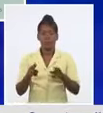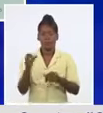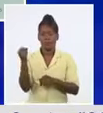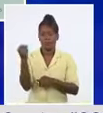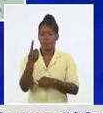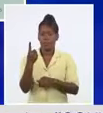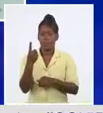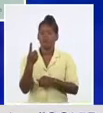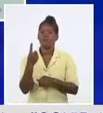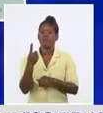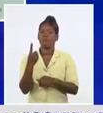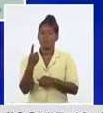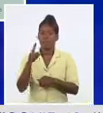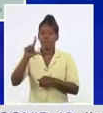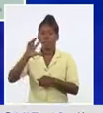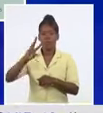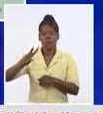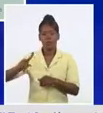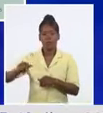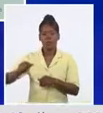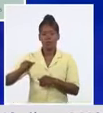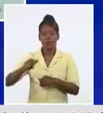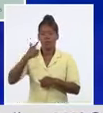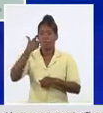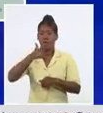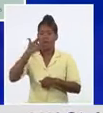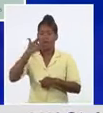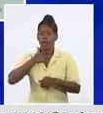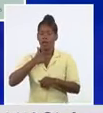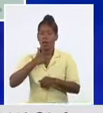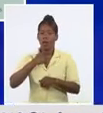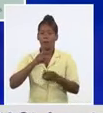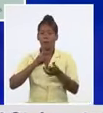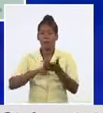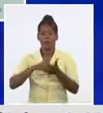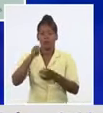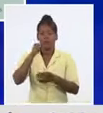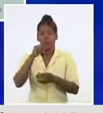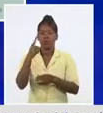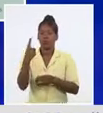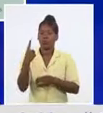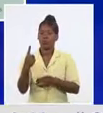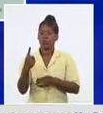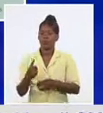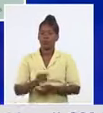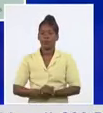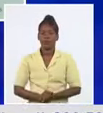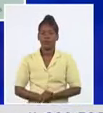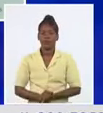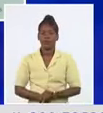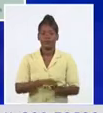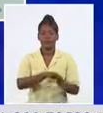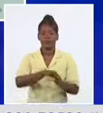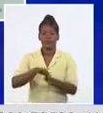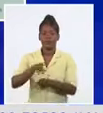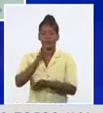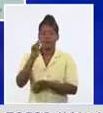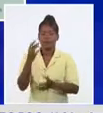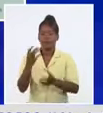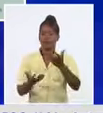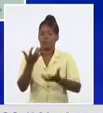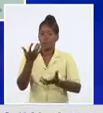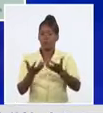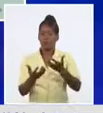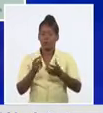y también Limonar, Los Arabos y Pedro Betancur. Cienfuegos, otra provincia que